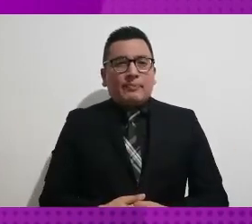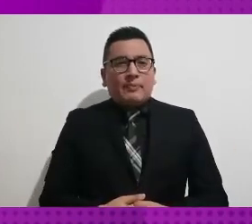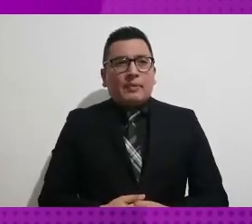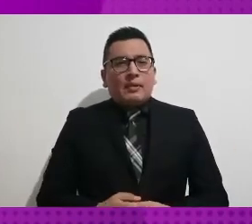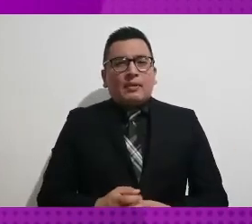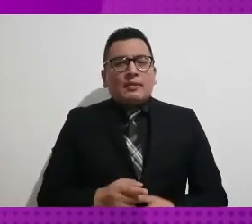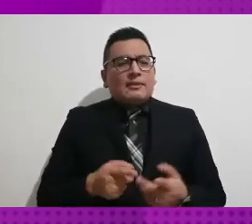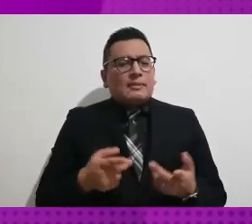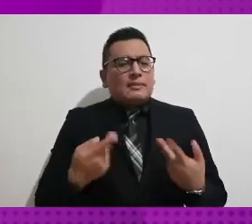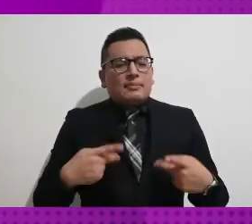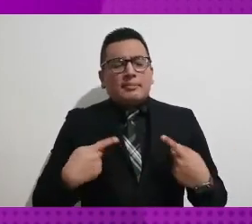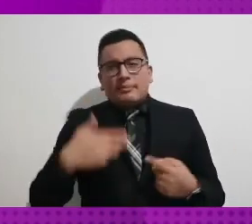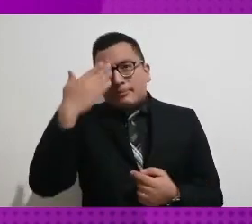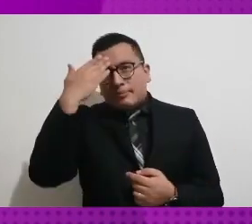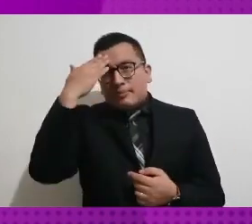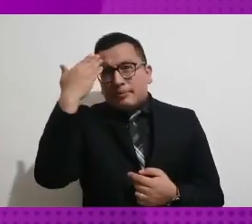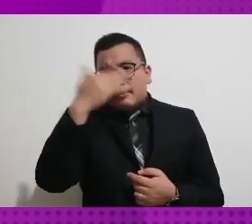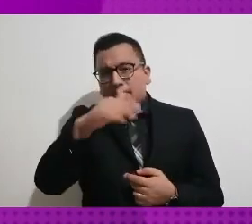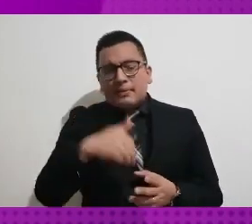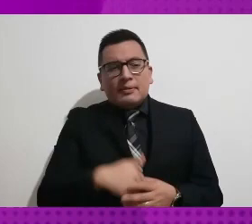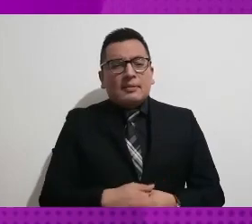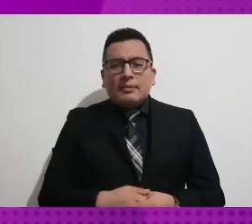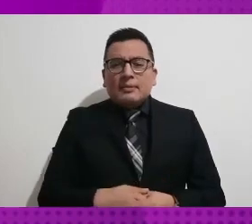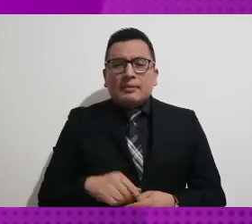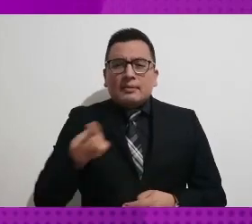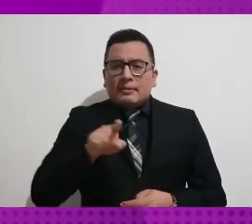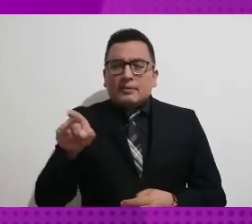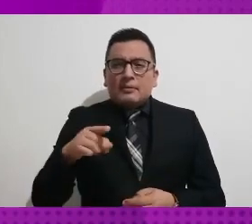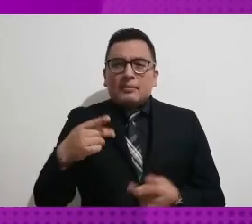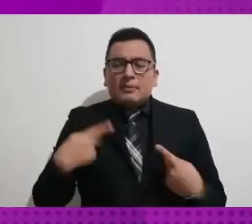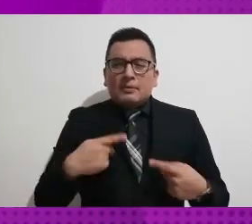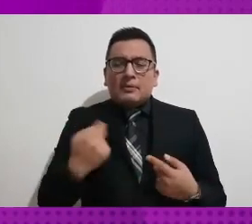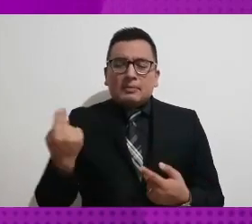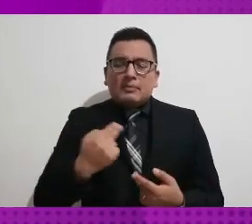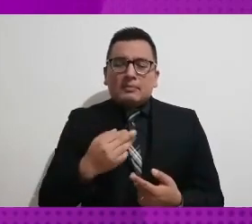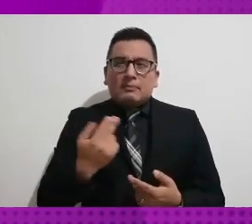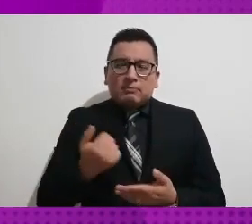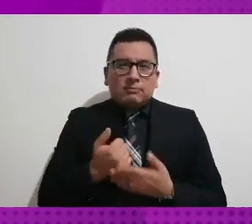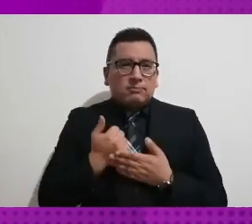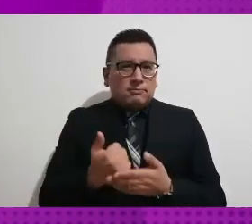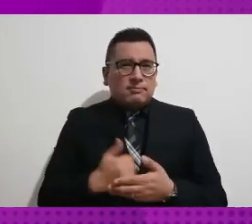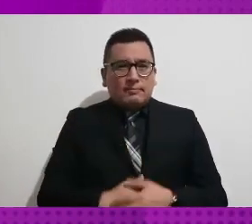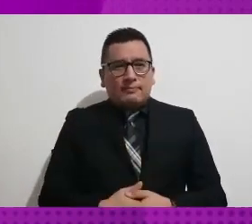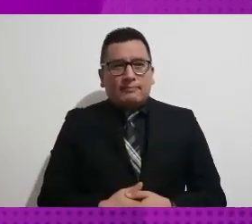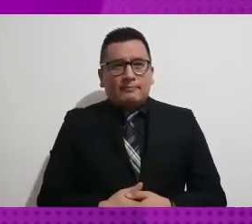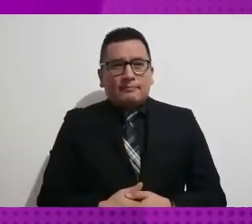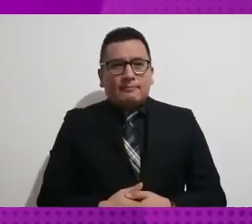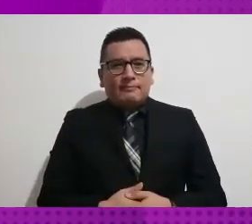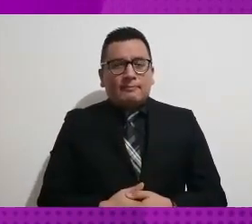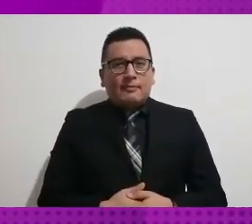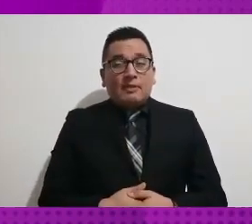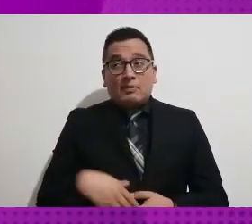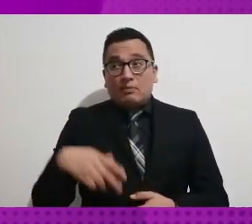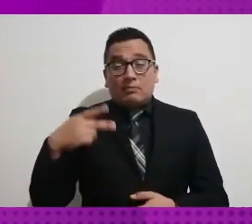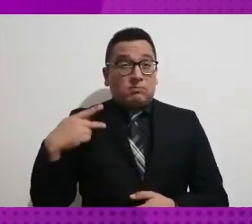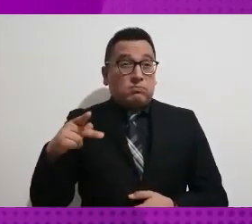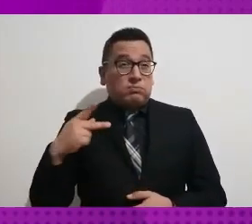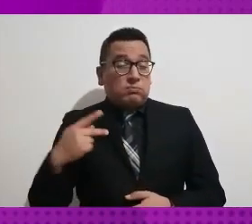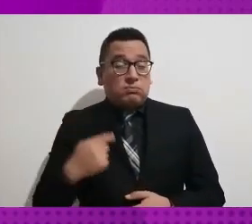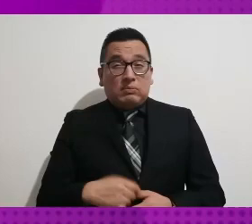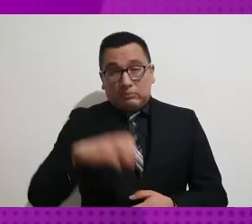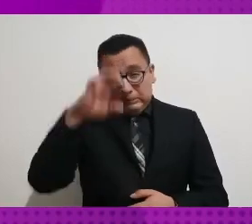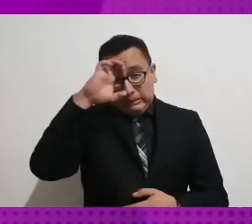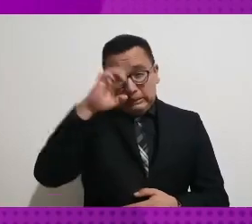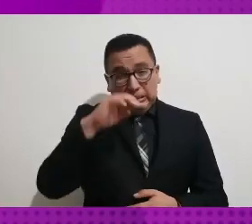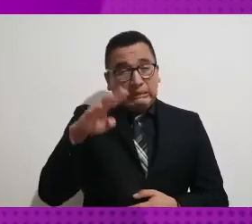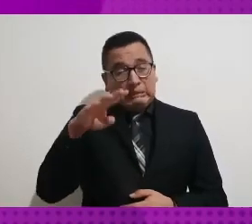de hacer los derechos de las personas con discapacidad. Muy bien. Bueno, en este mismo sentido, ustedes siguen trabajando, ya tienen 19